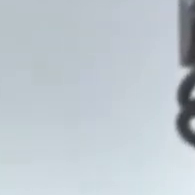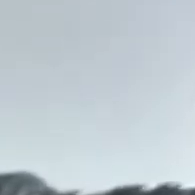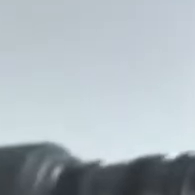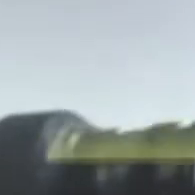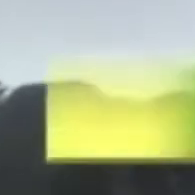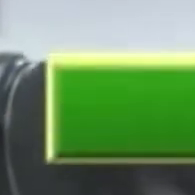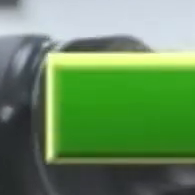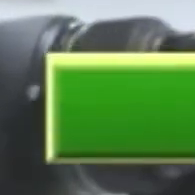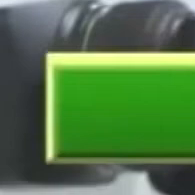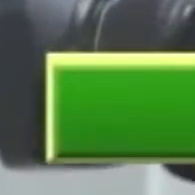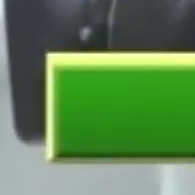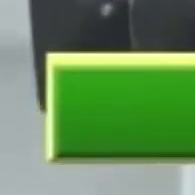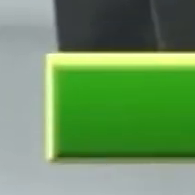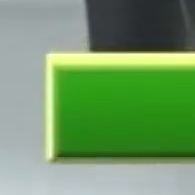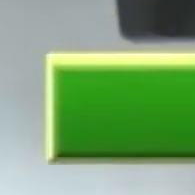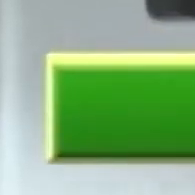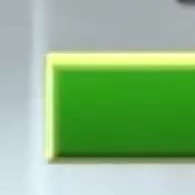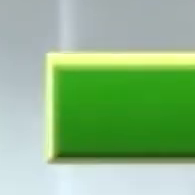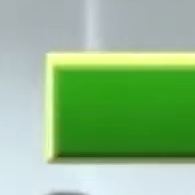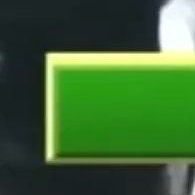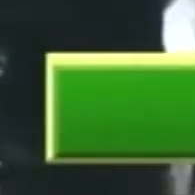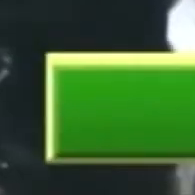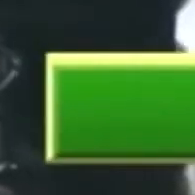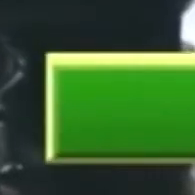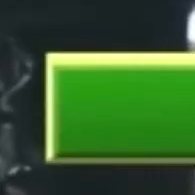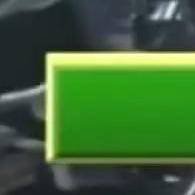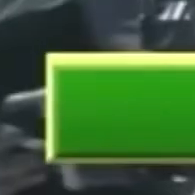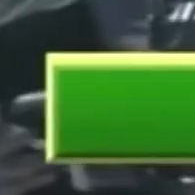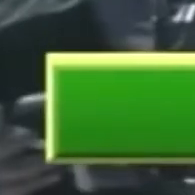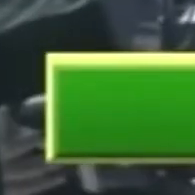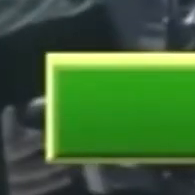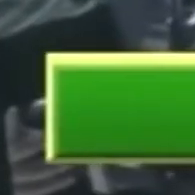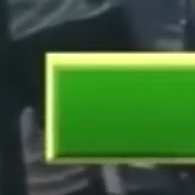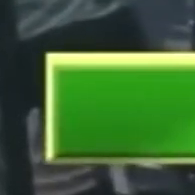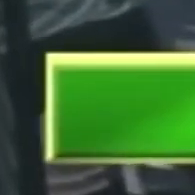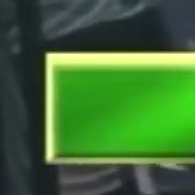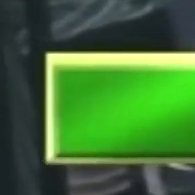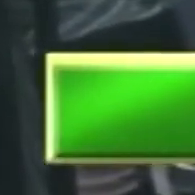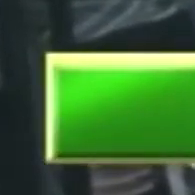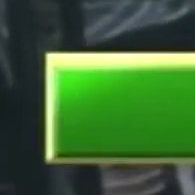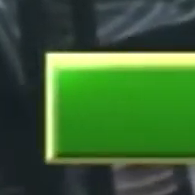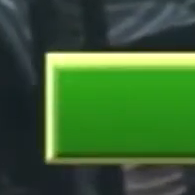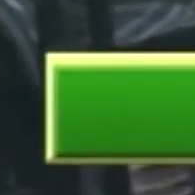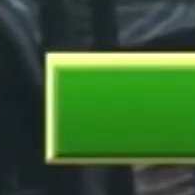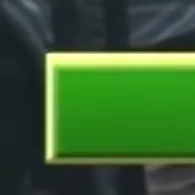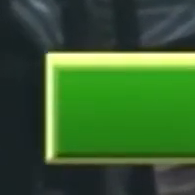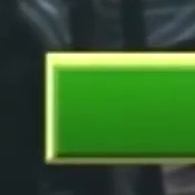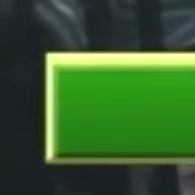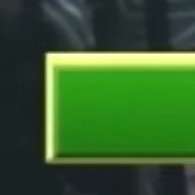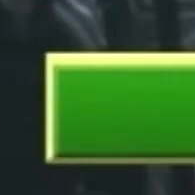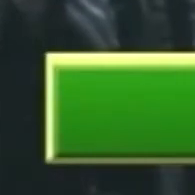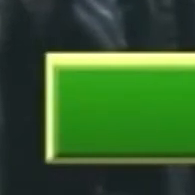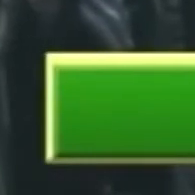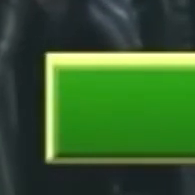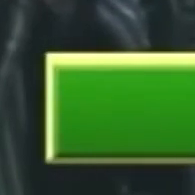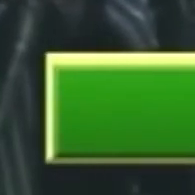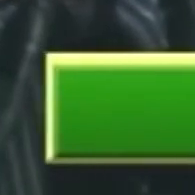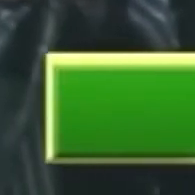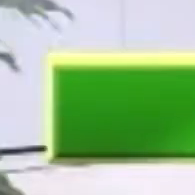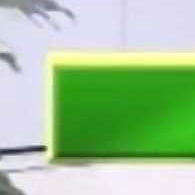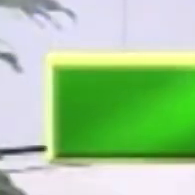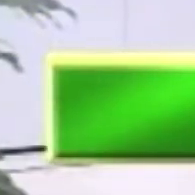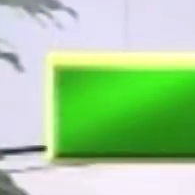Esta es nuestra imagen del día. La paz tiene tantos enemigos en los medios de comunicación que la implementación de los acuerdos